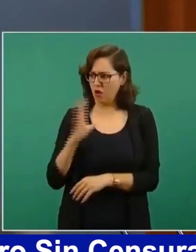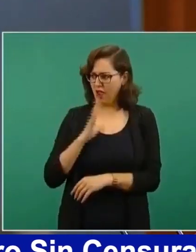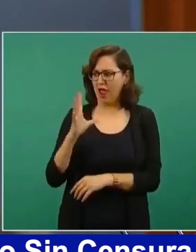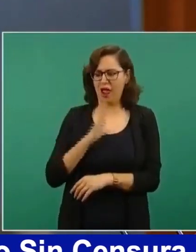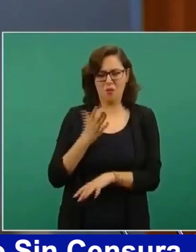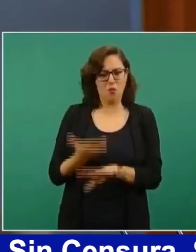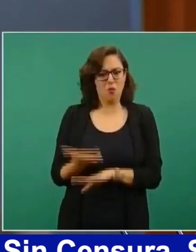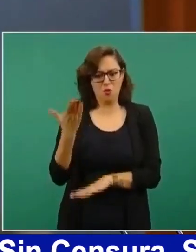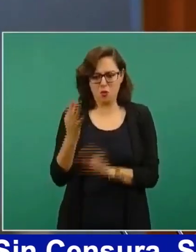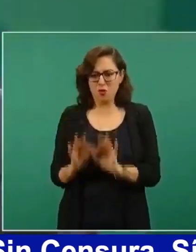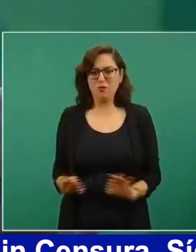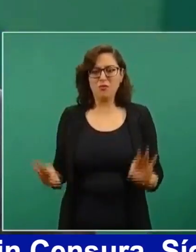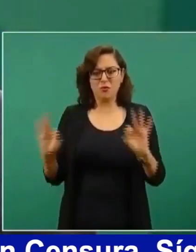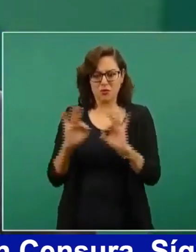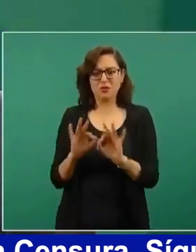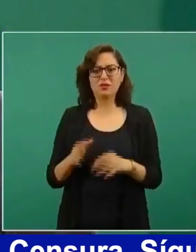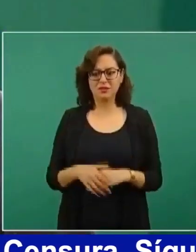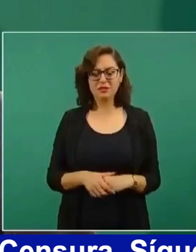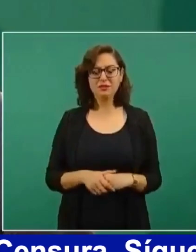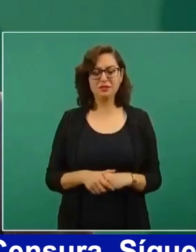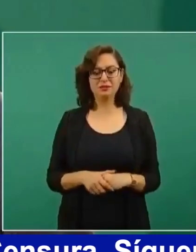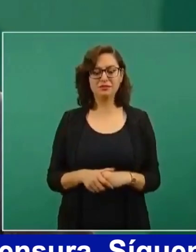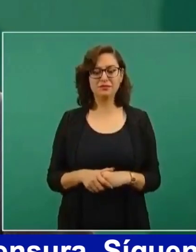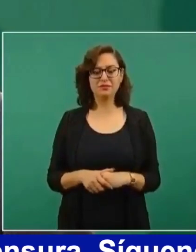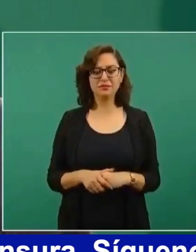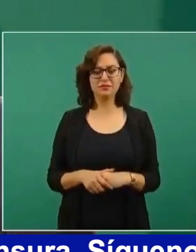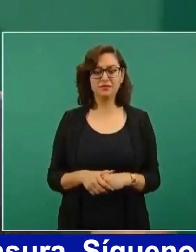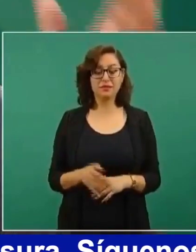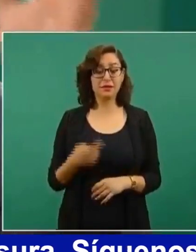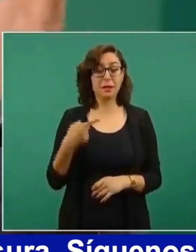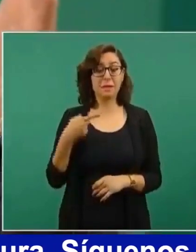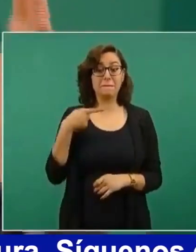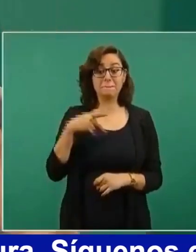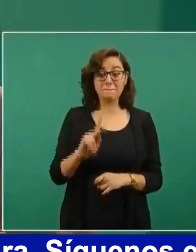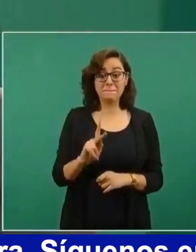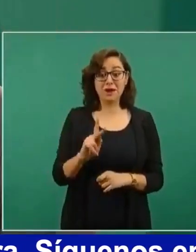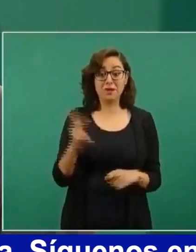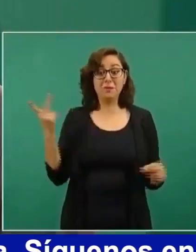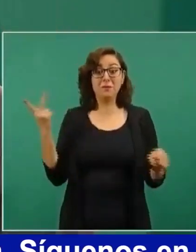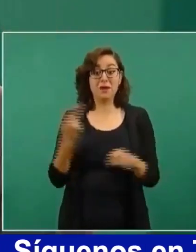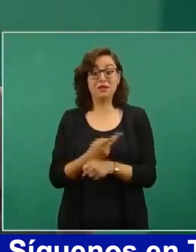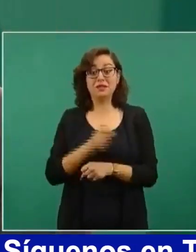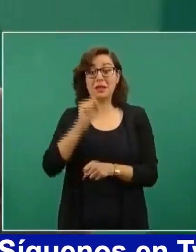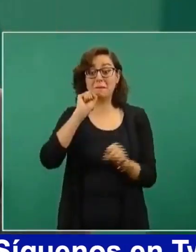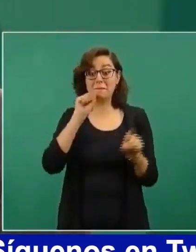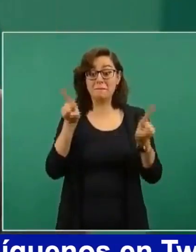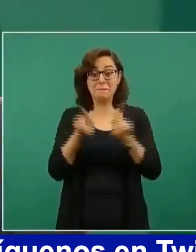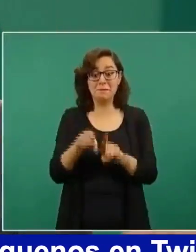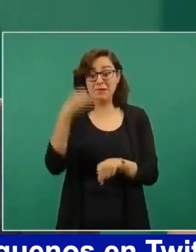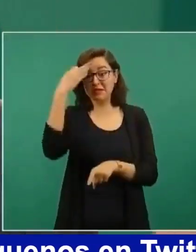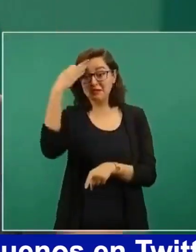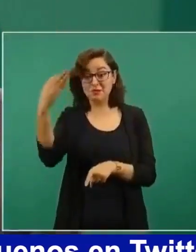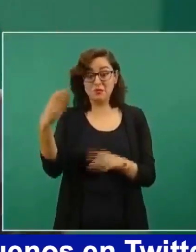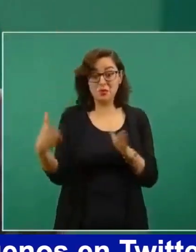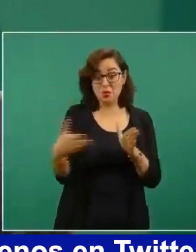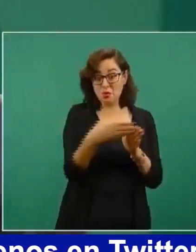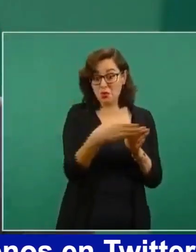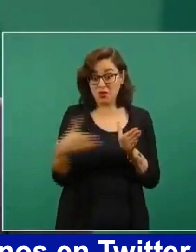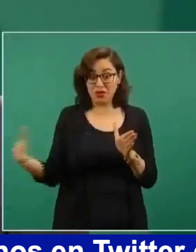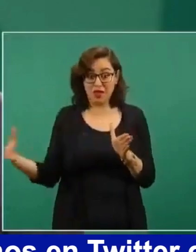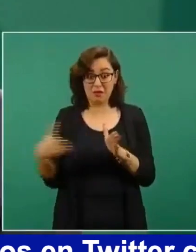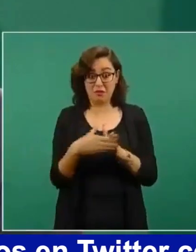importantísimo. Pero en ese mismo periodo, de Beijing a la